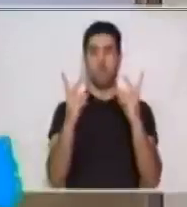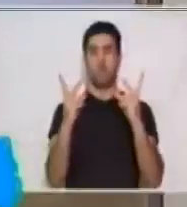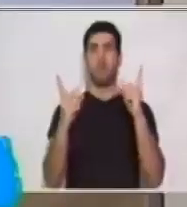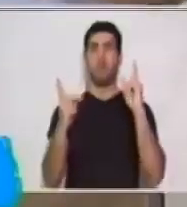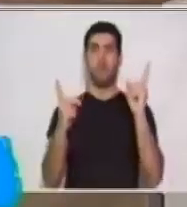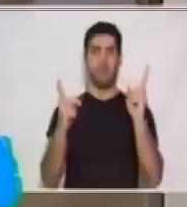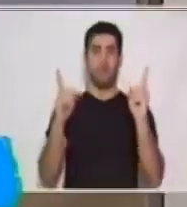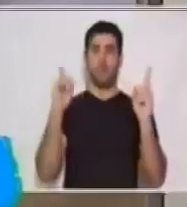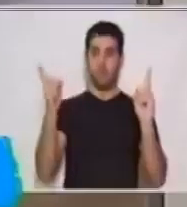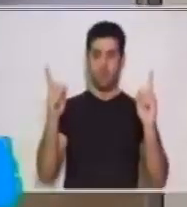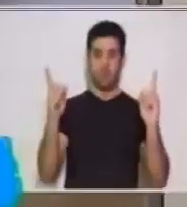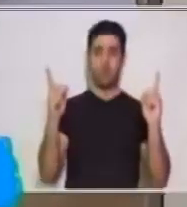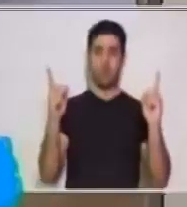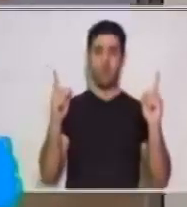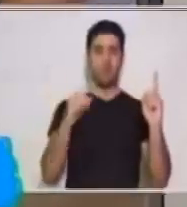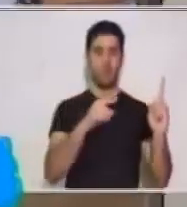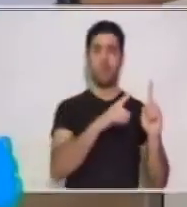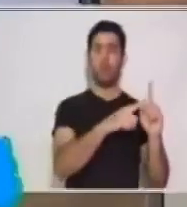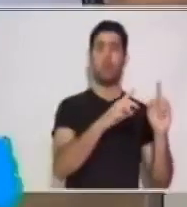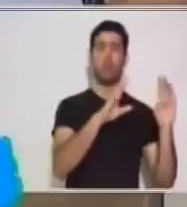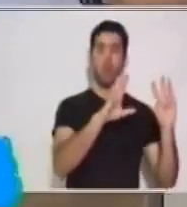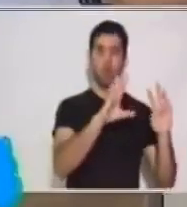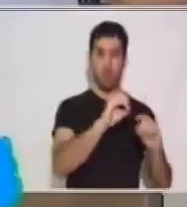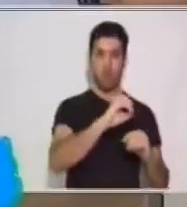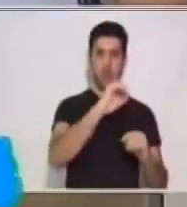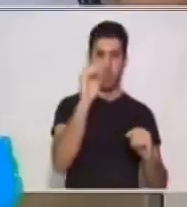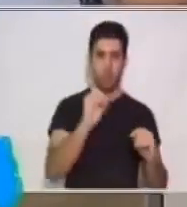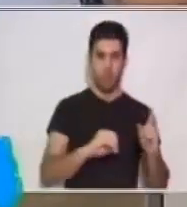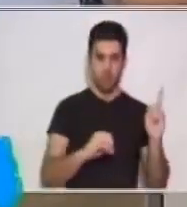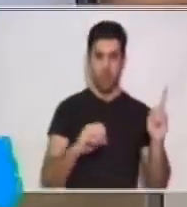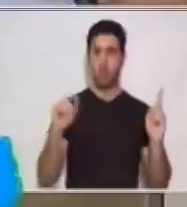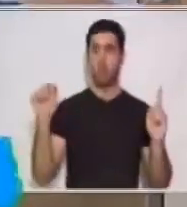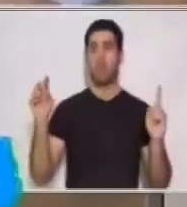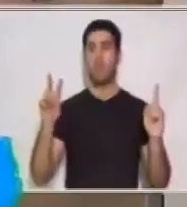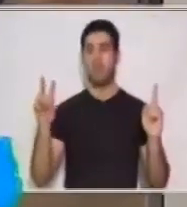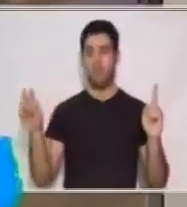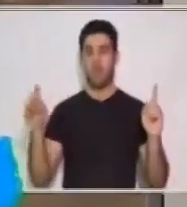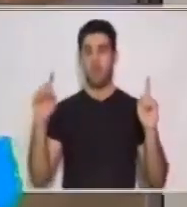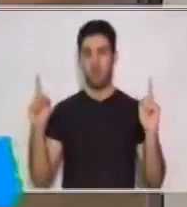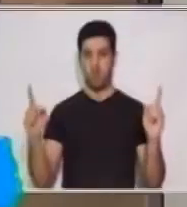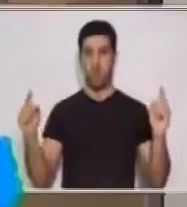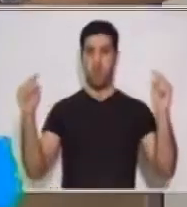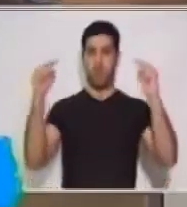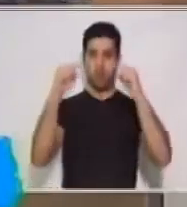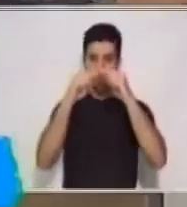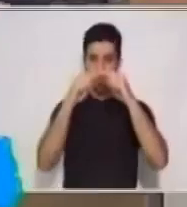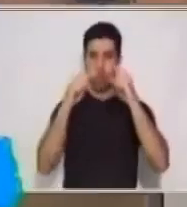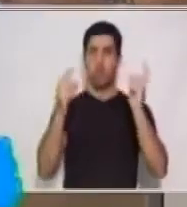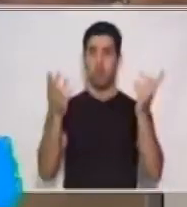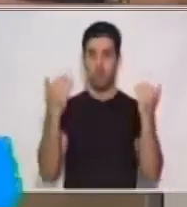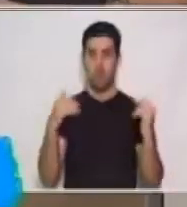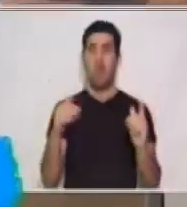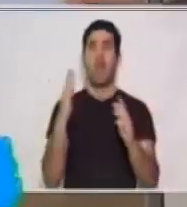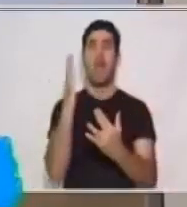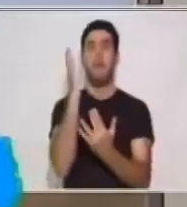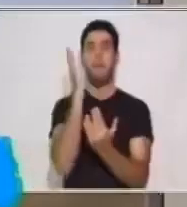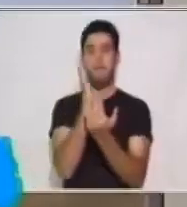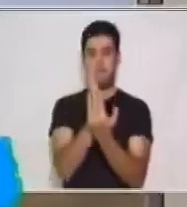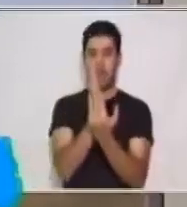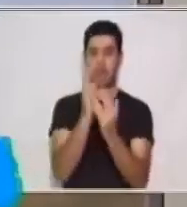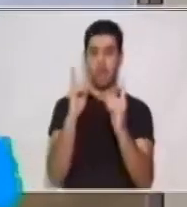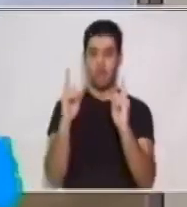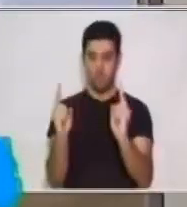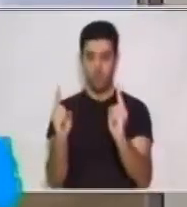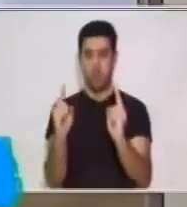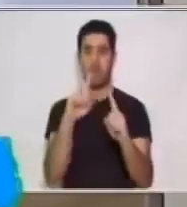Nuestros extremos son 80% y 200. ¿Y quiénes son nuestros medios?